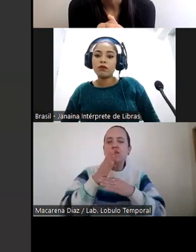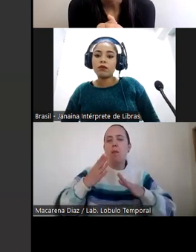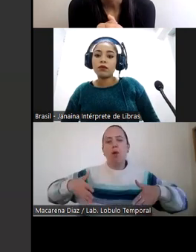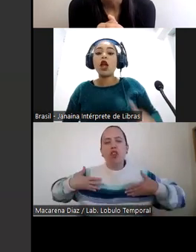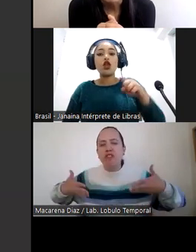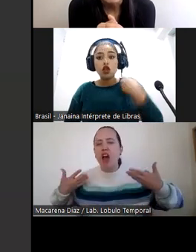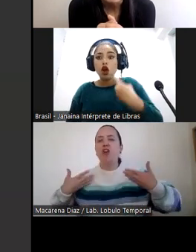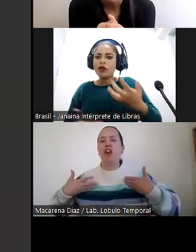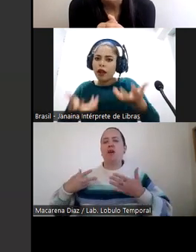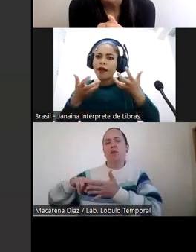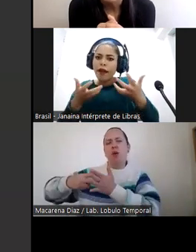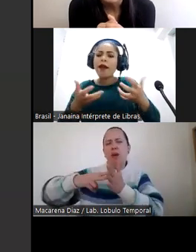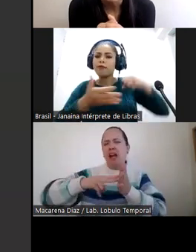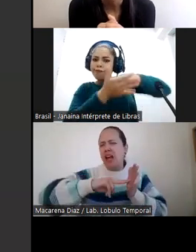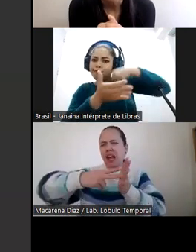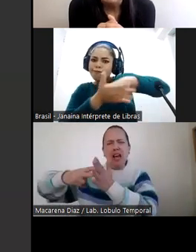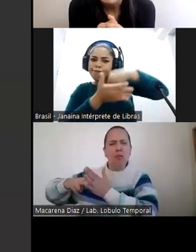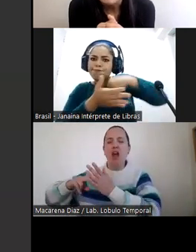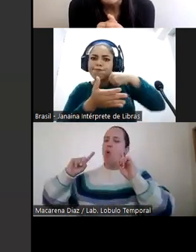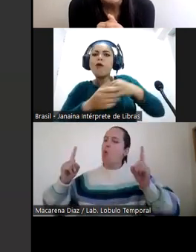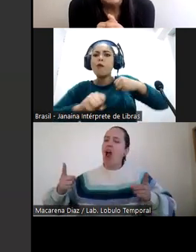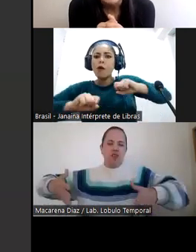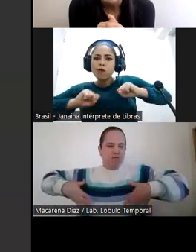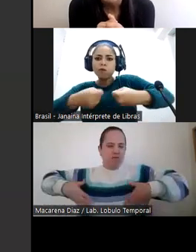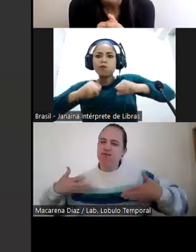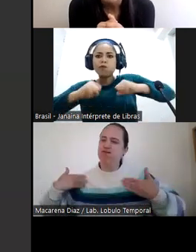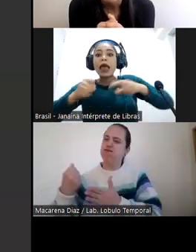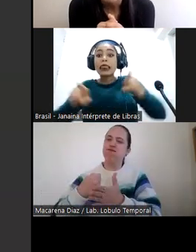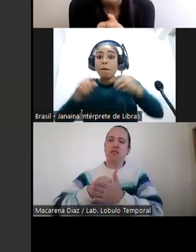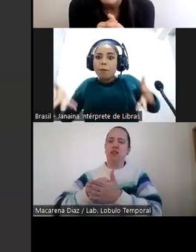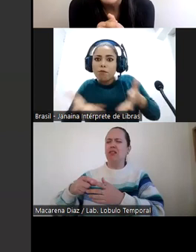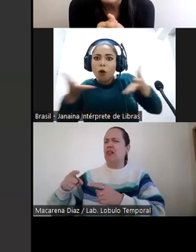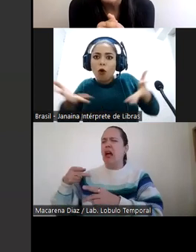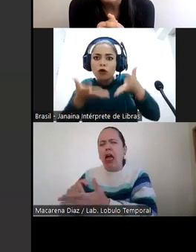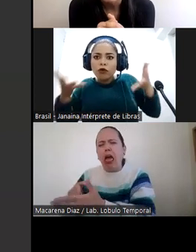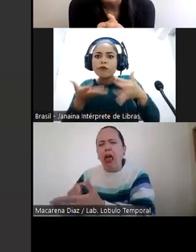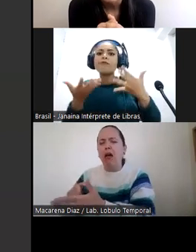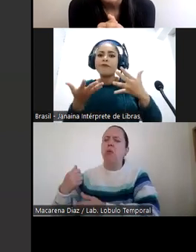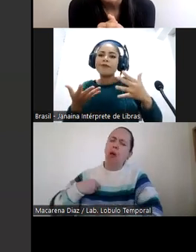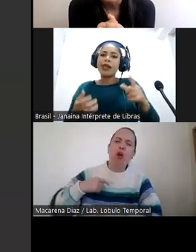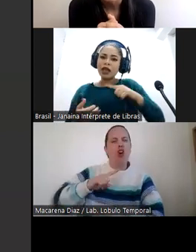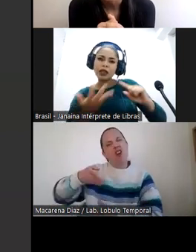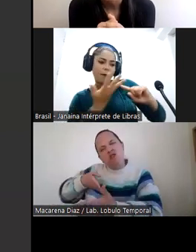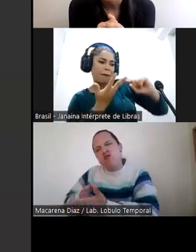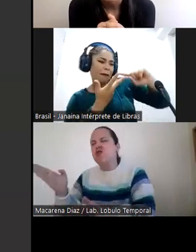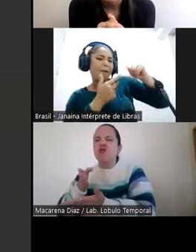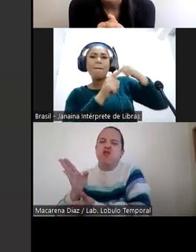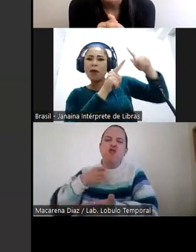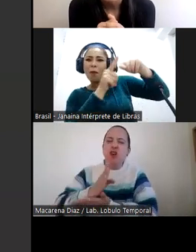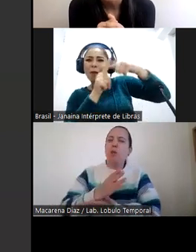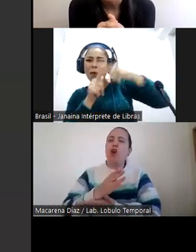queremos que esta lucha y estas actividades y toda la motivación que tenemos frente a estas problemáticas